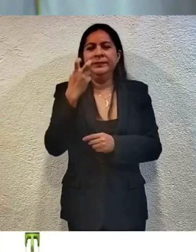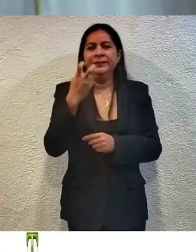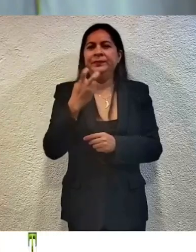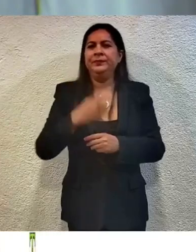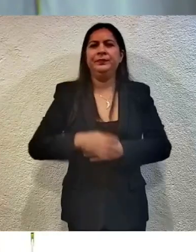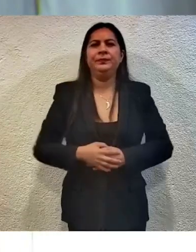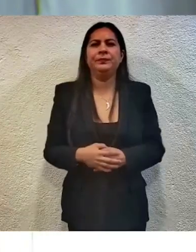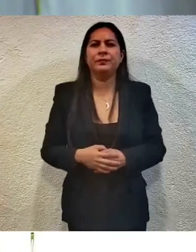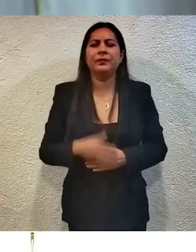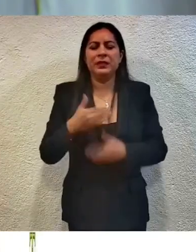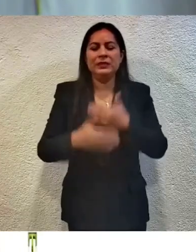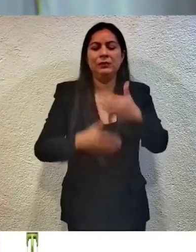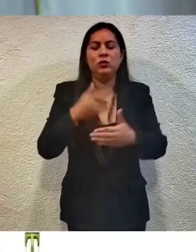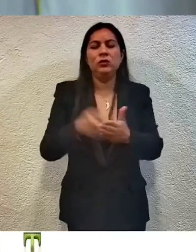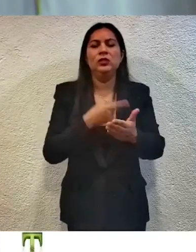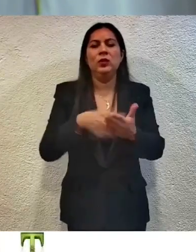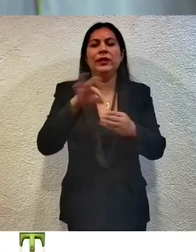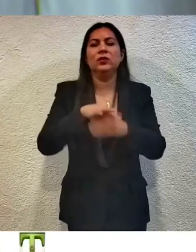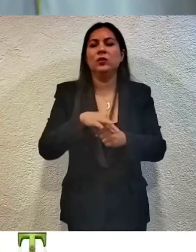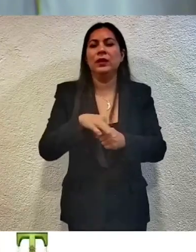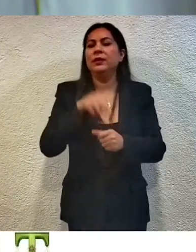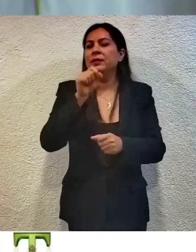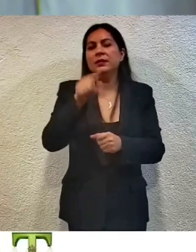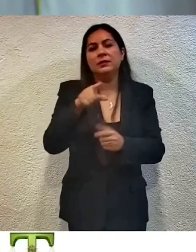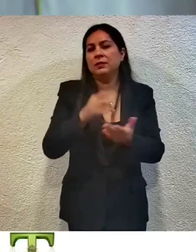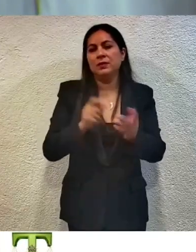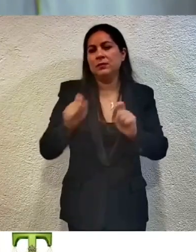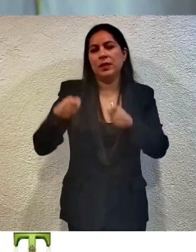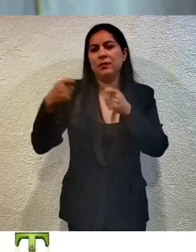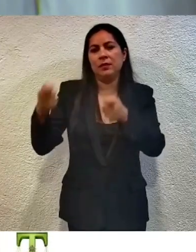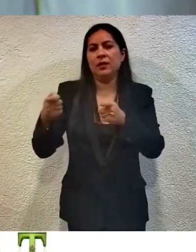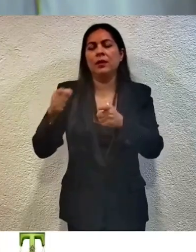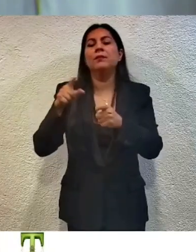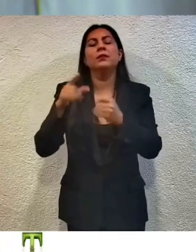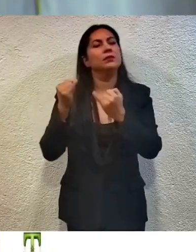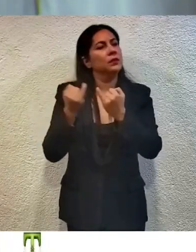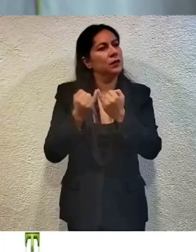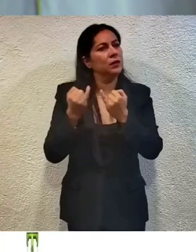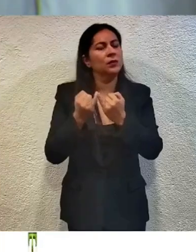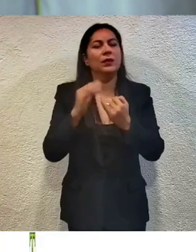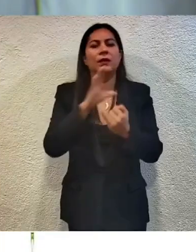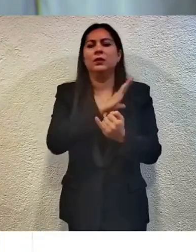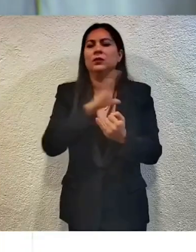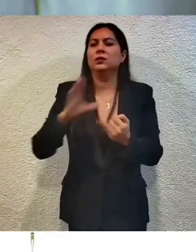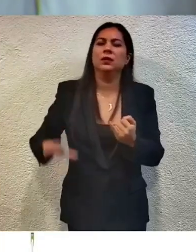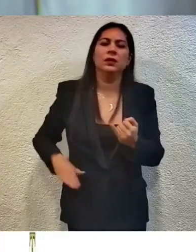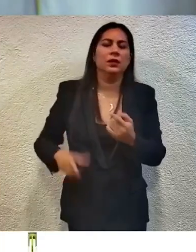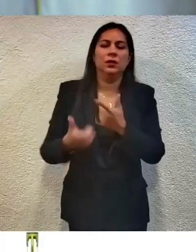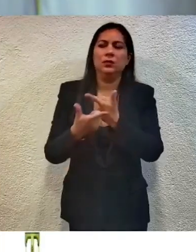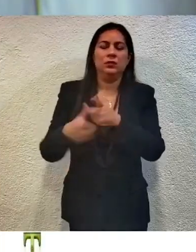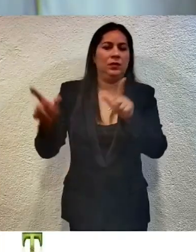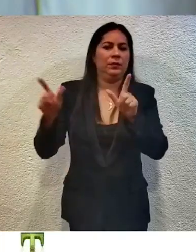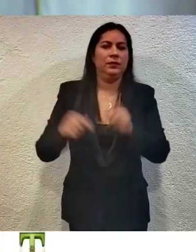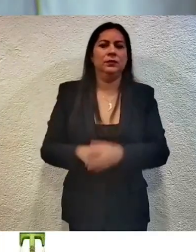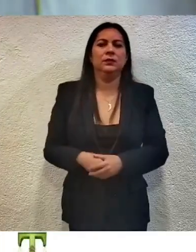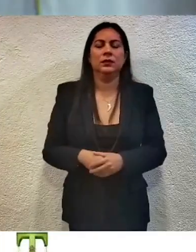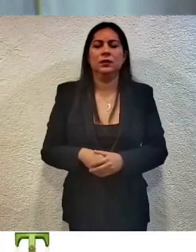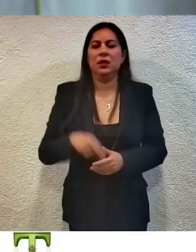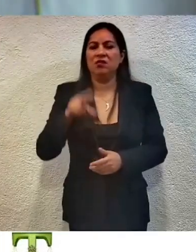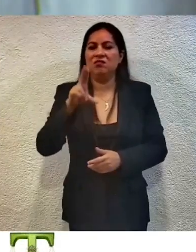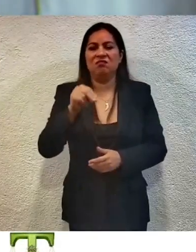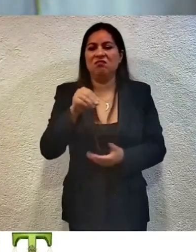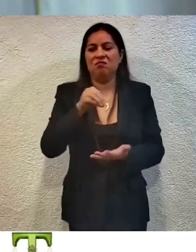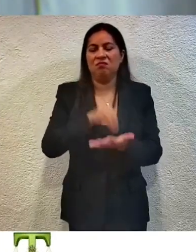este proceso electoral ni en esta designación, al igual que los candidatos independientes que no